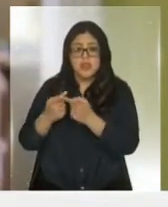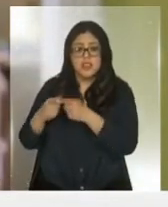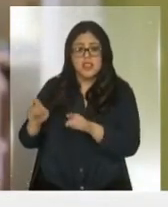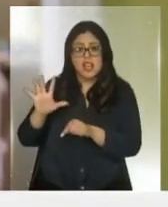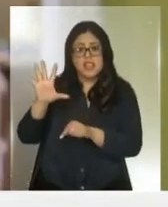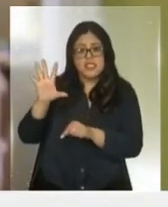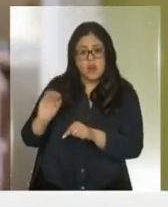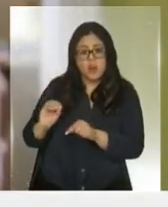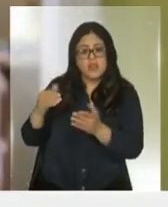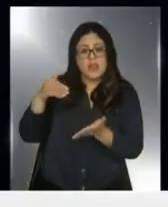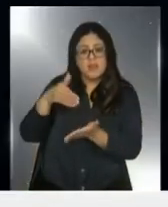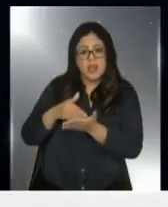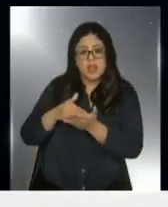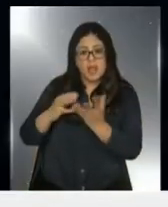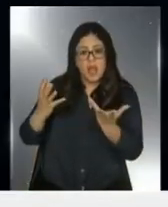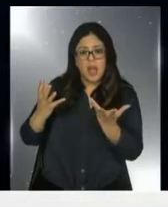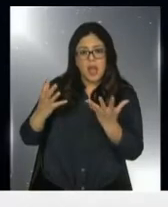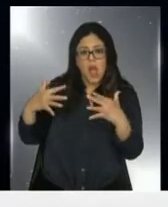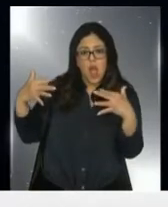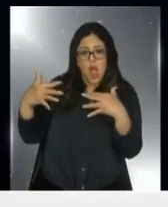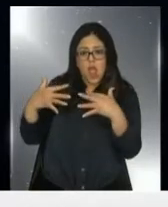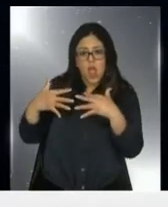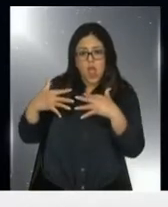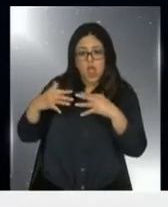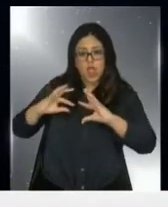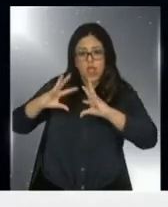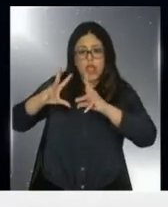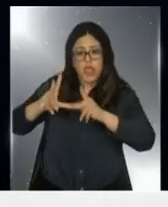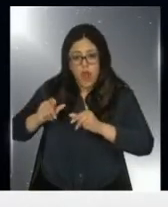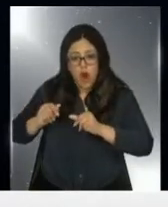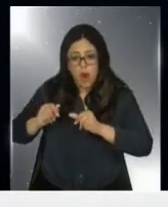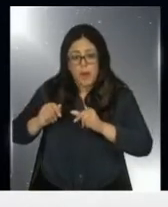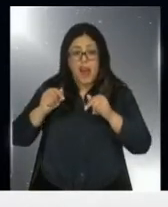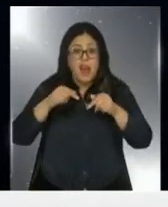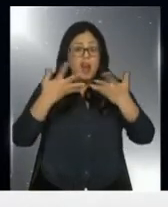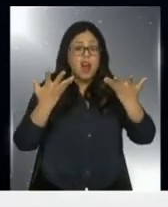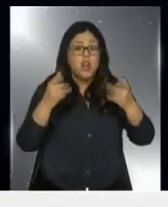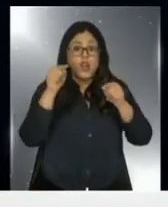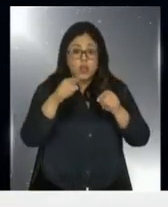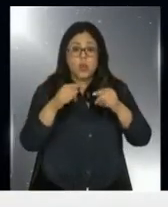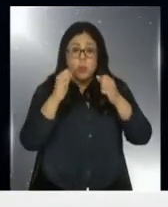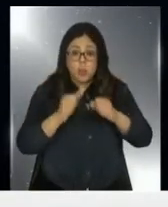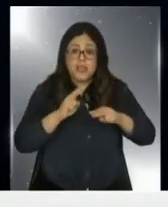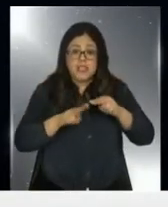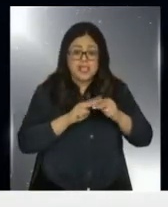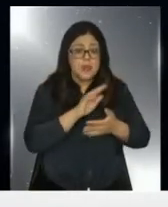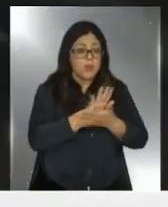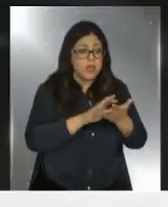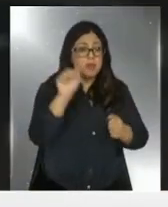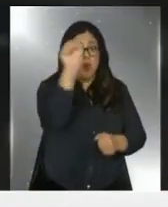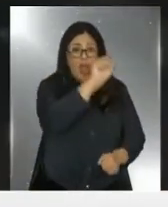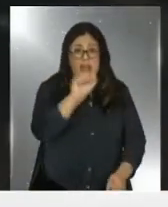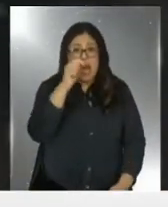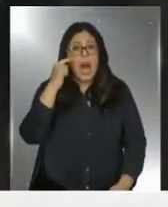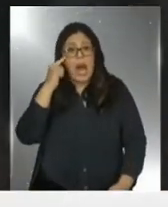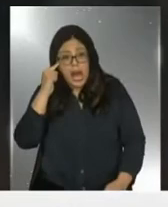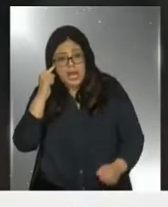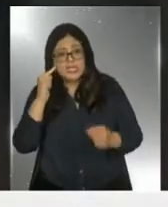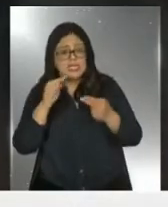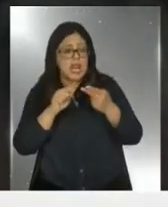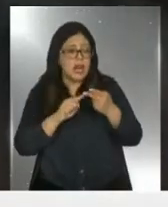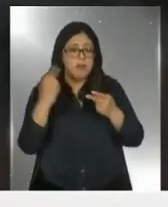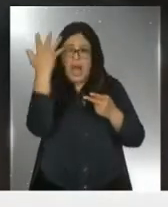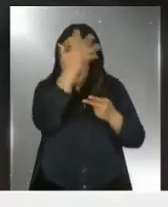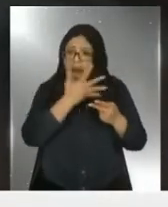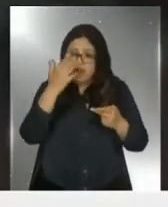50.000 tropas. El daño que tú puedes hacer hackeando desde África, desde Asia, un país, te metes a las cuentas corrientes, te